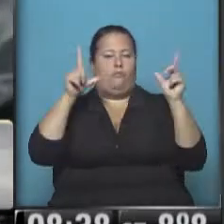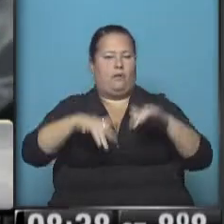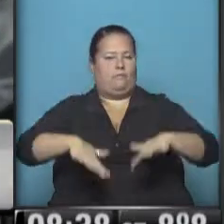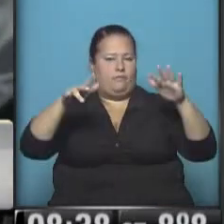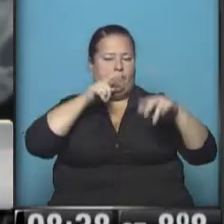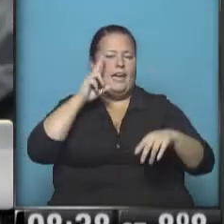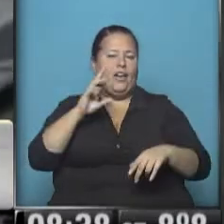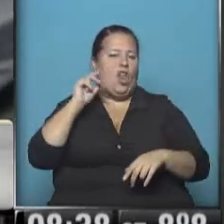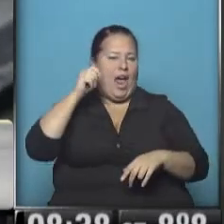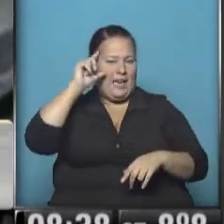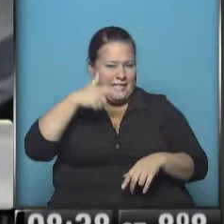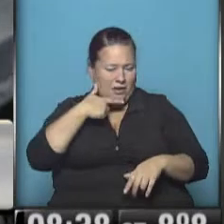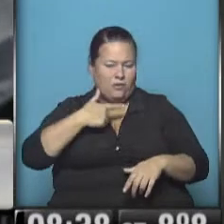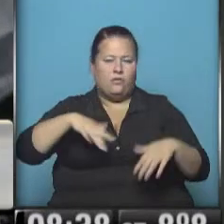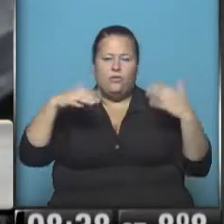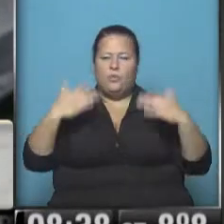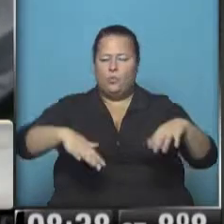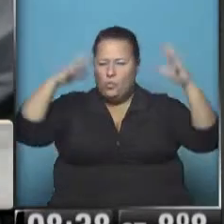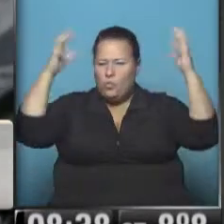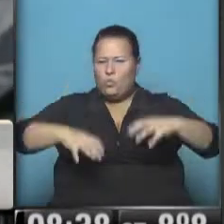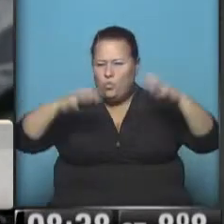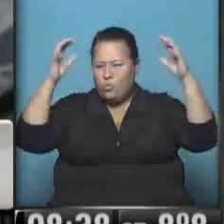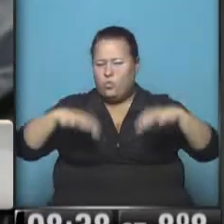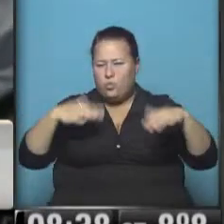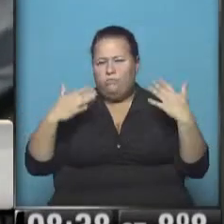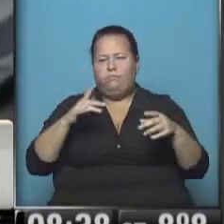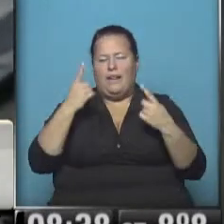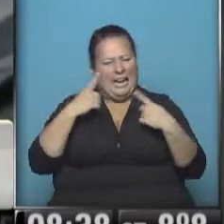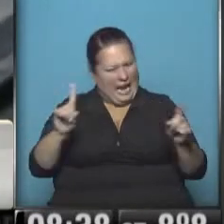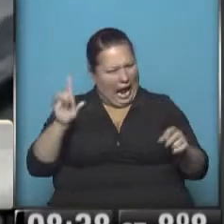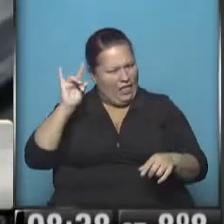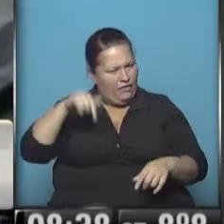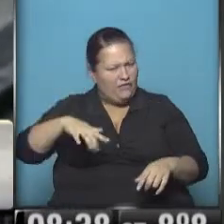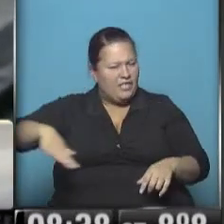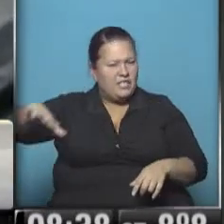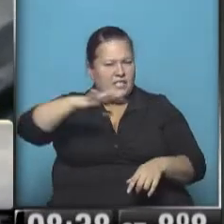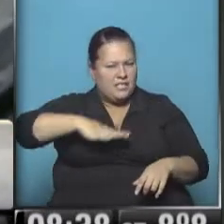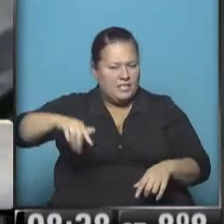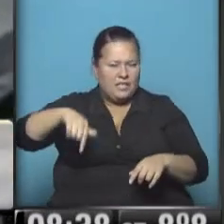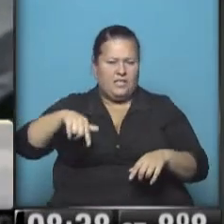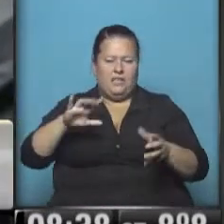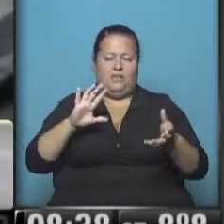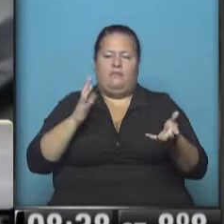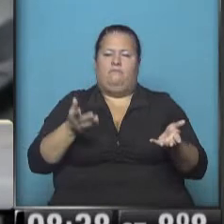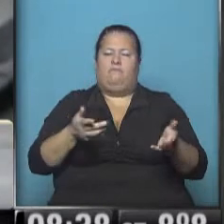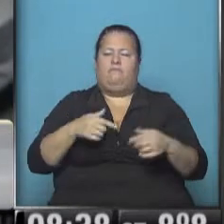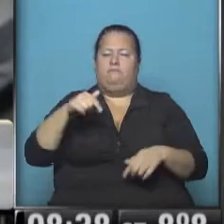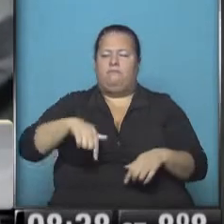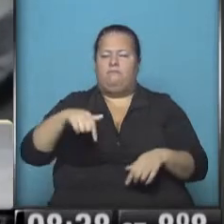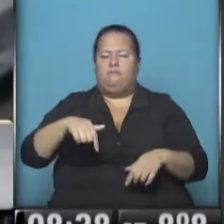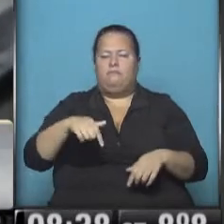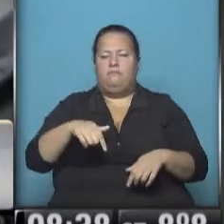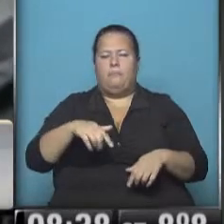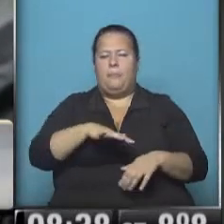Río Gallegos, que es la intensidad de la lluvia, que es algo anormal para, bueno, para este tipo